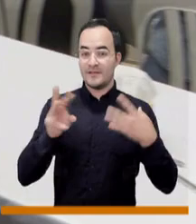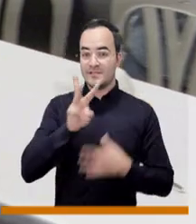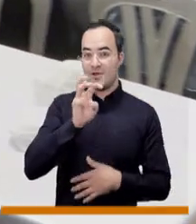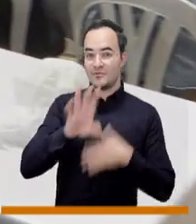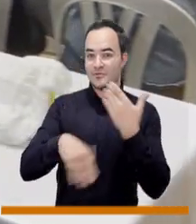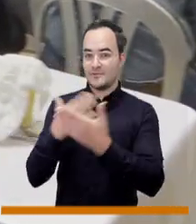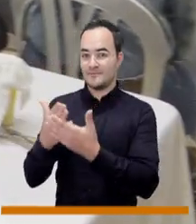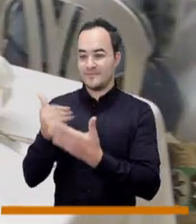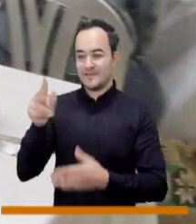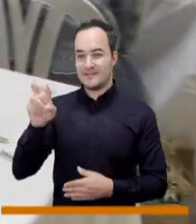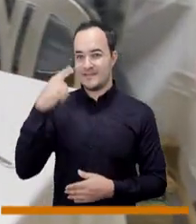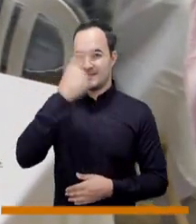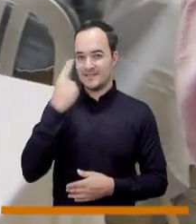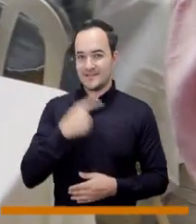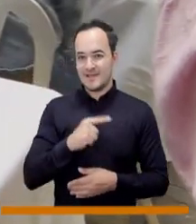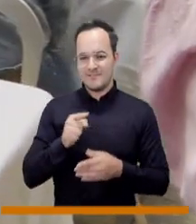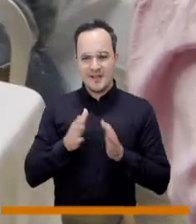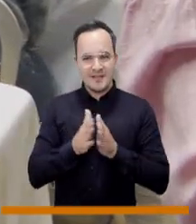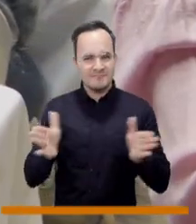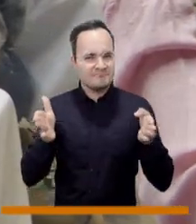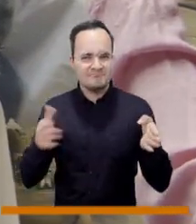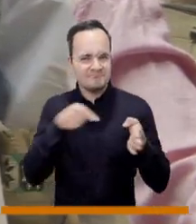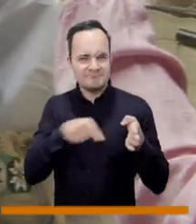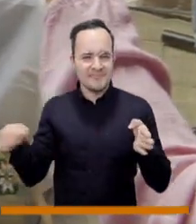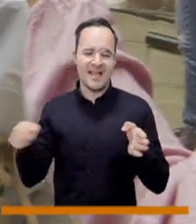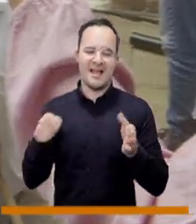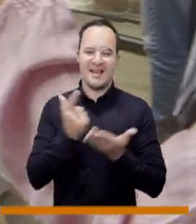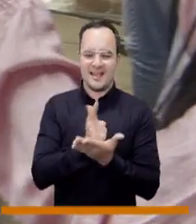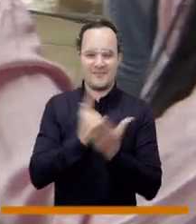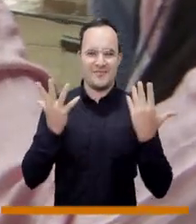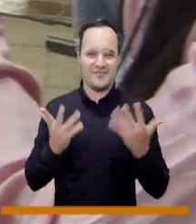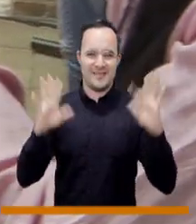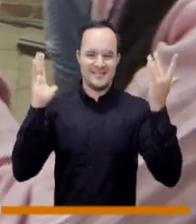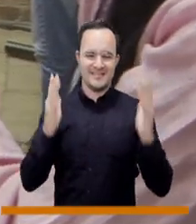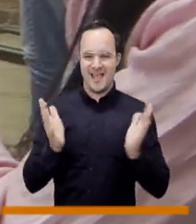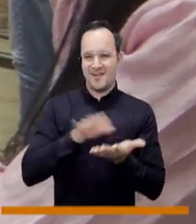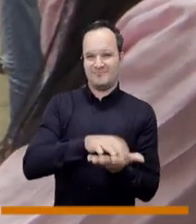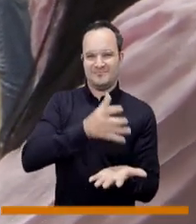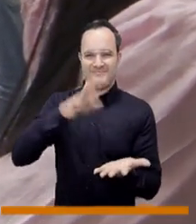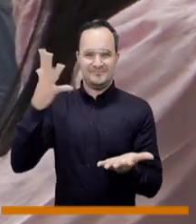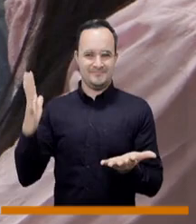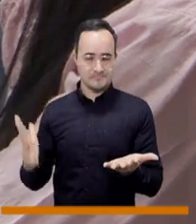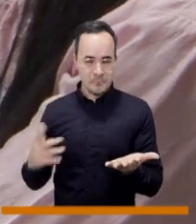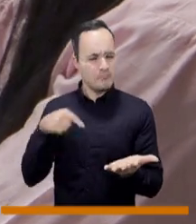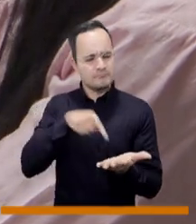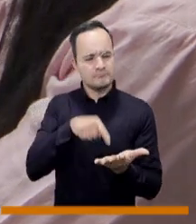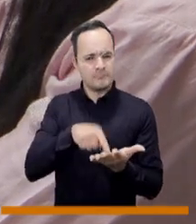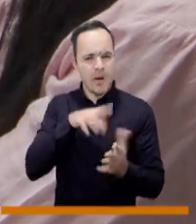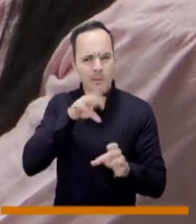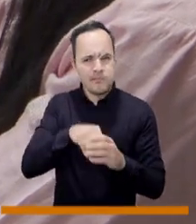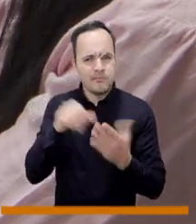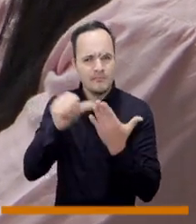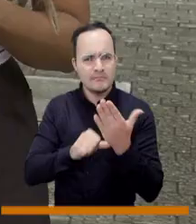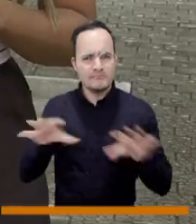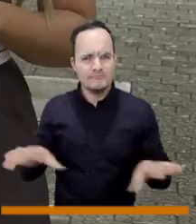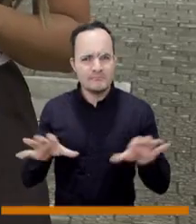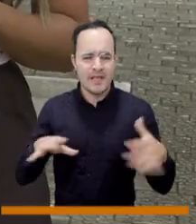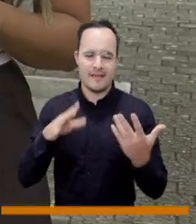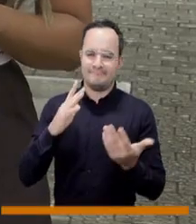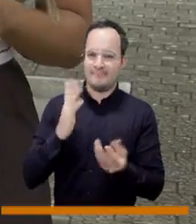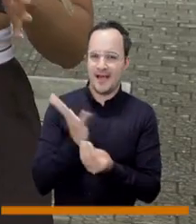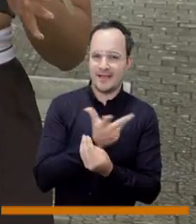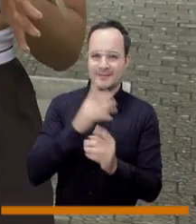8 al 17 de septiembre en Medellín se realiza la fiesta del libro 10 días lleno de arte cultura y